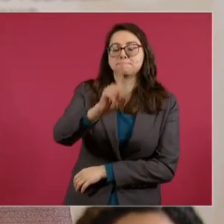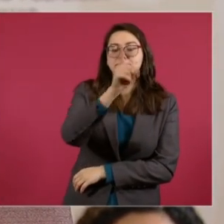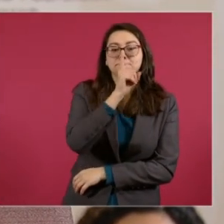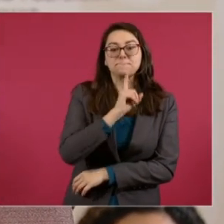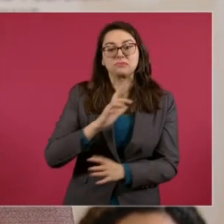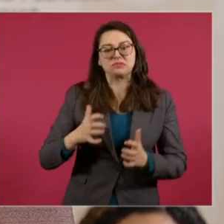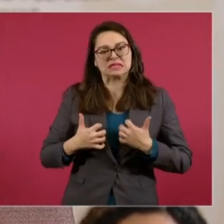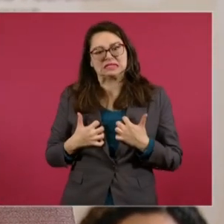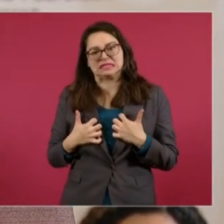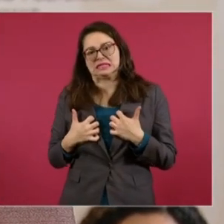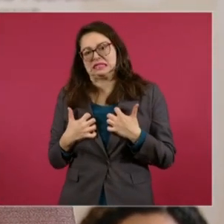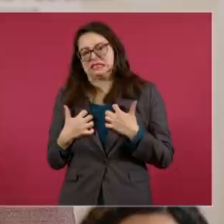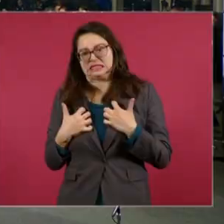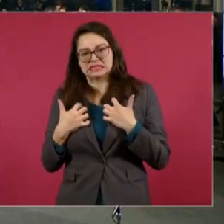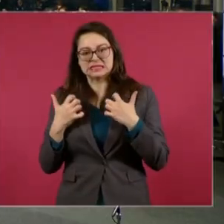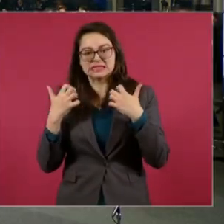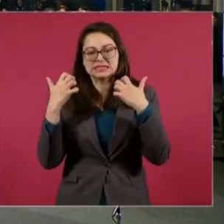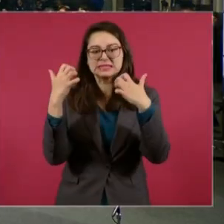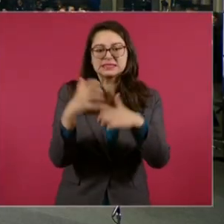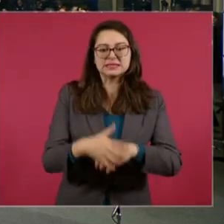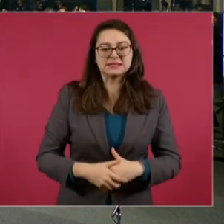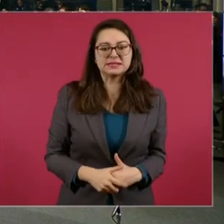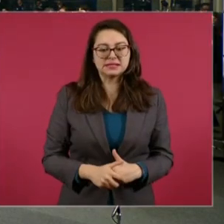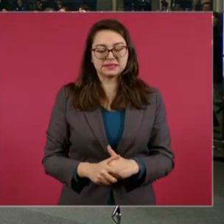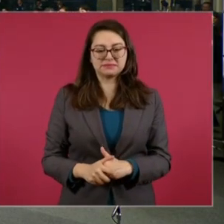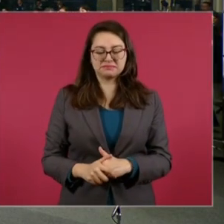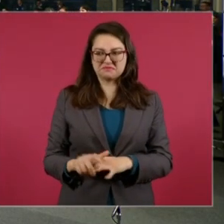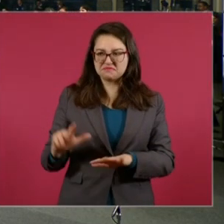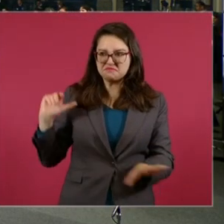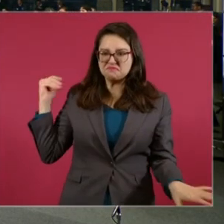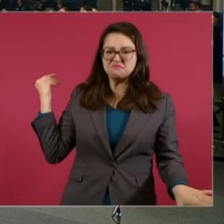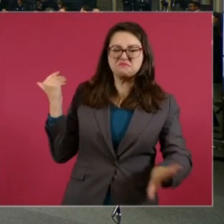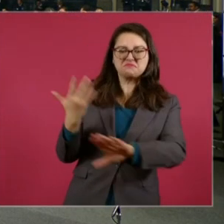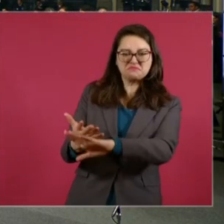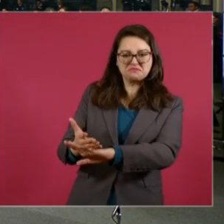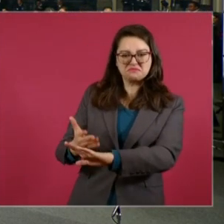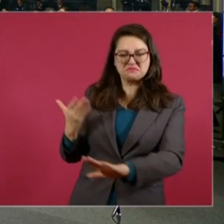muy enojados, muy con ganas de